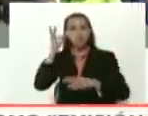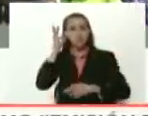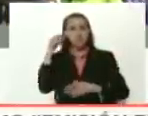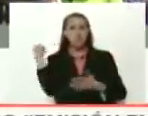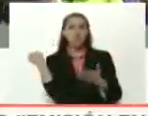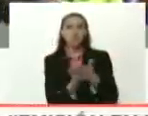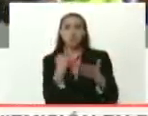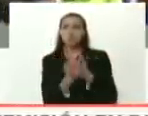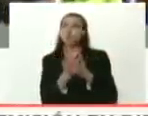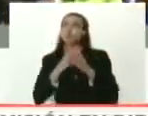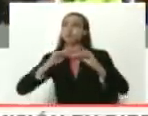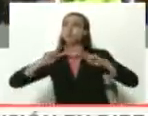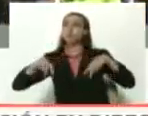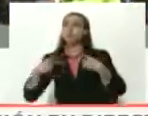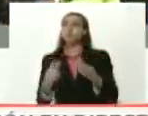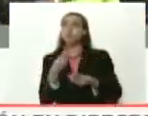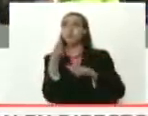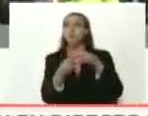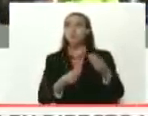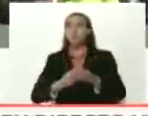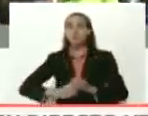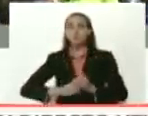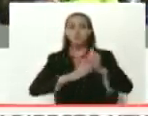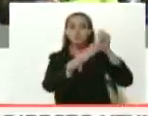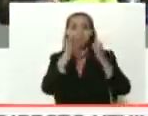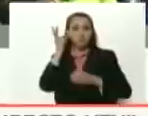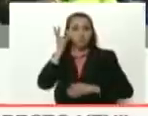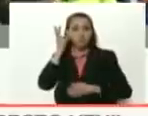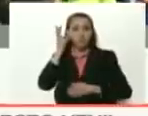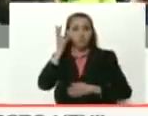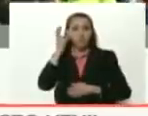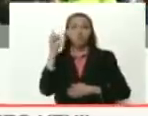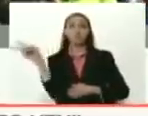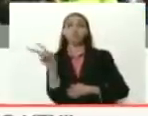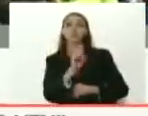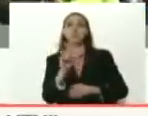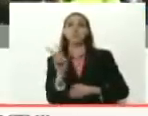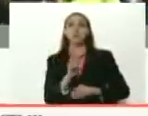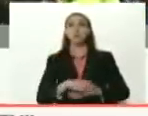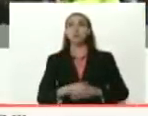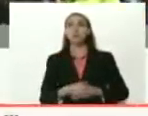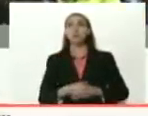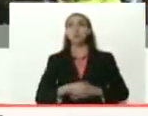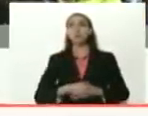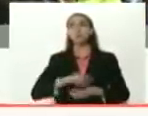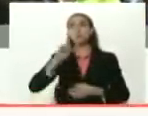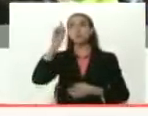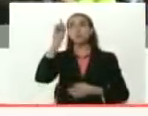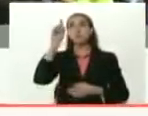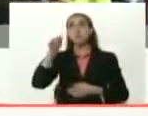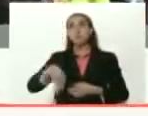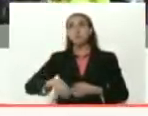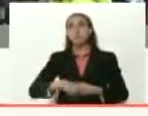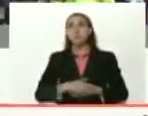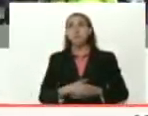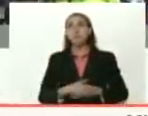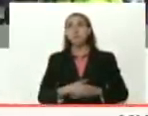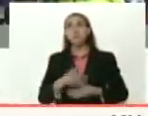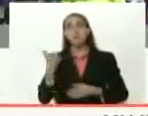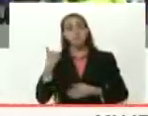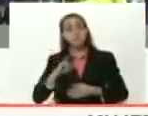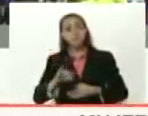luchas emprendidas por la mujer bolivariana, por la mujer venezolana, pero también una